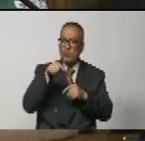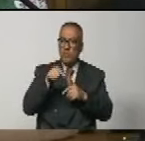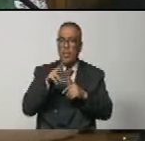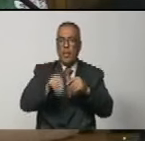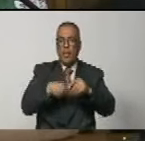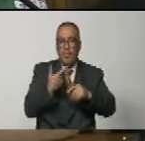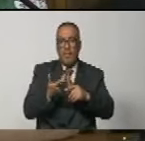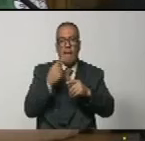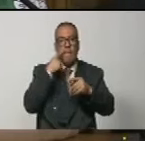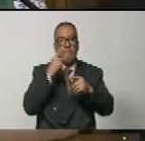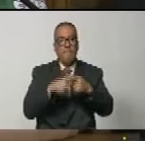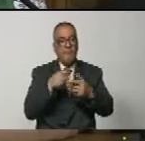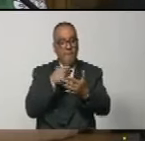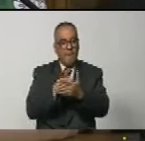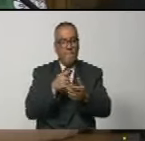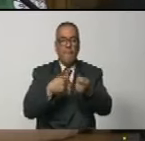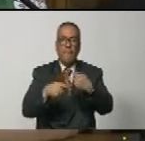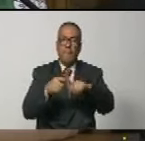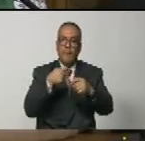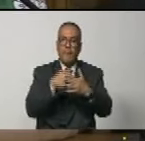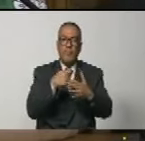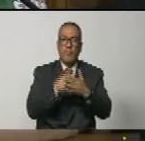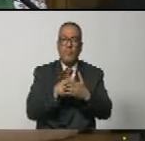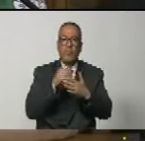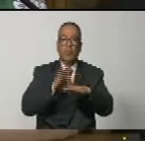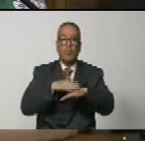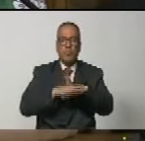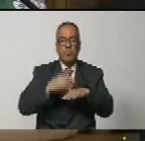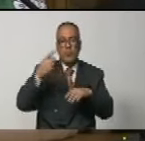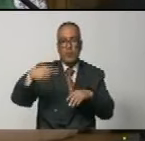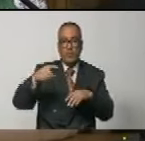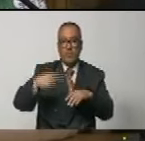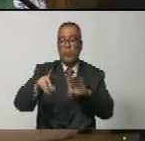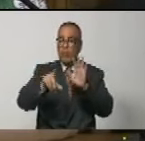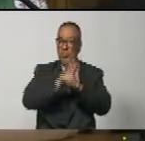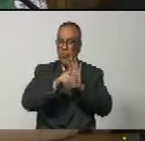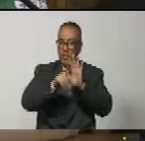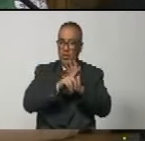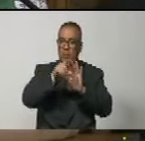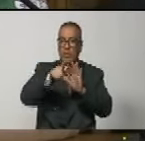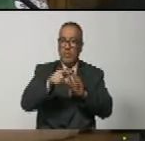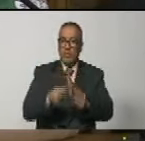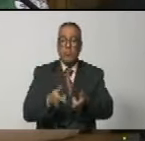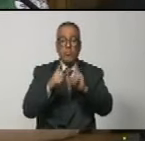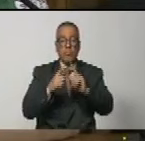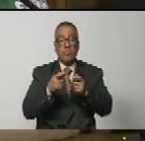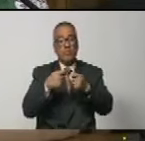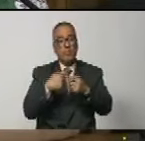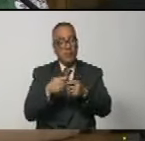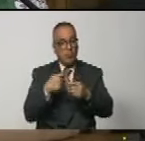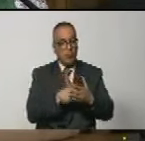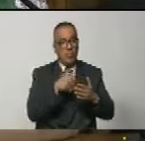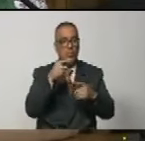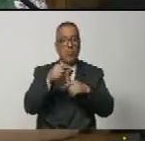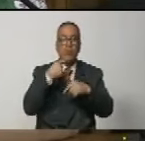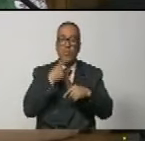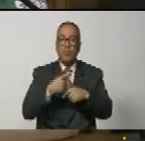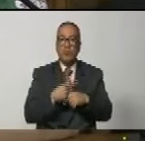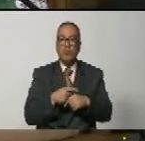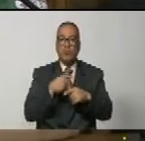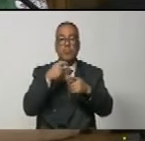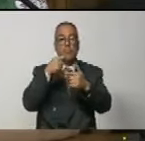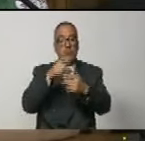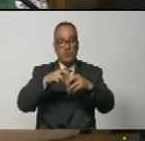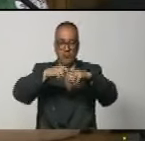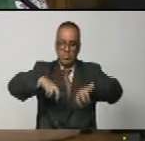podrán interponerse los recursos administrativos a los que otorgue derecho de ley ante la autoridad administrativa que dictó la sanción. El recurso